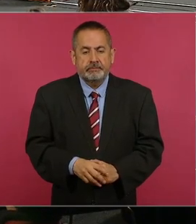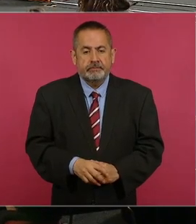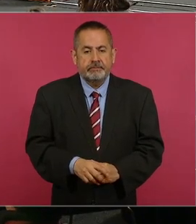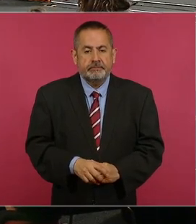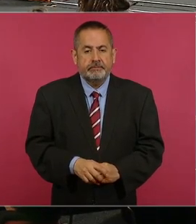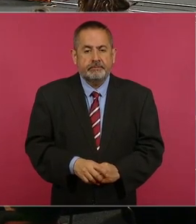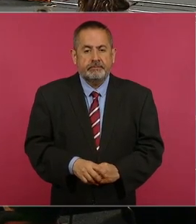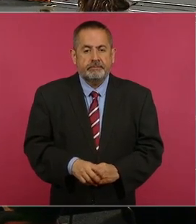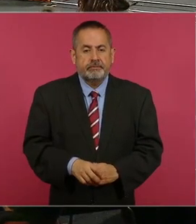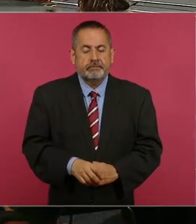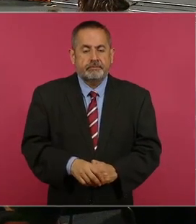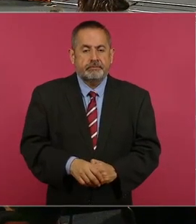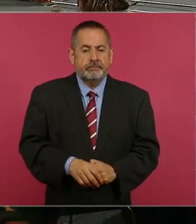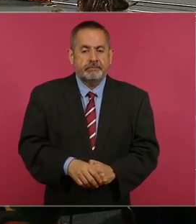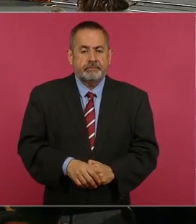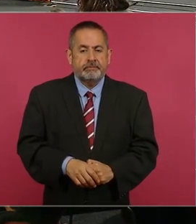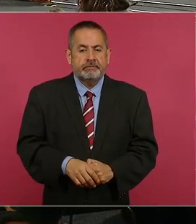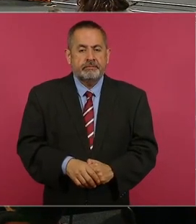como